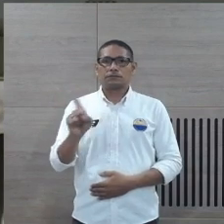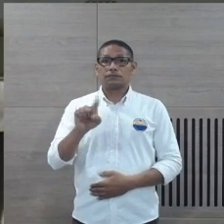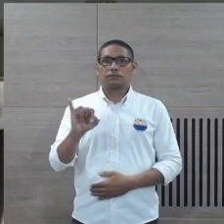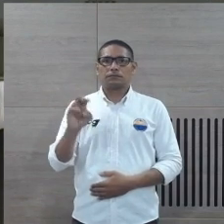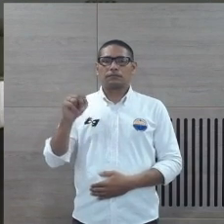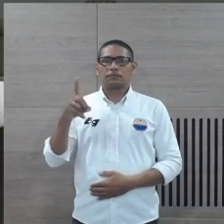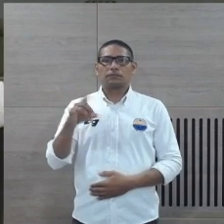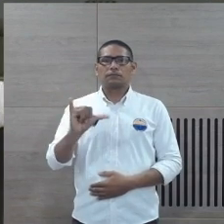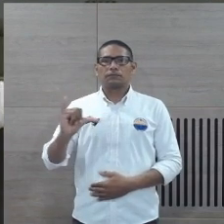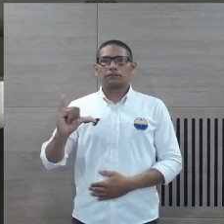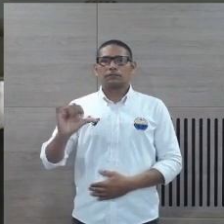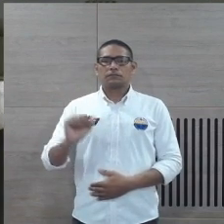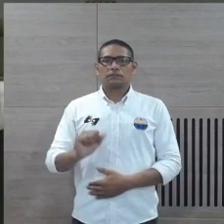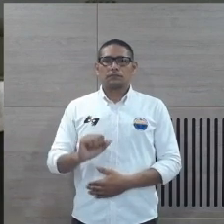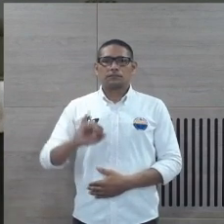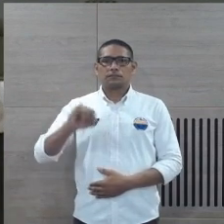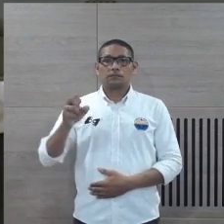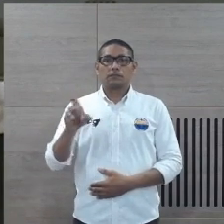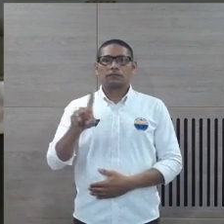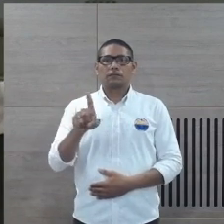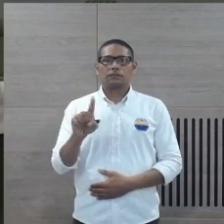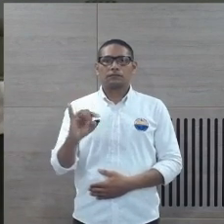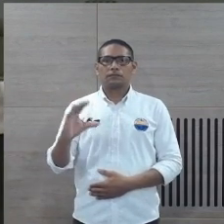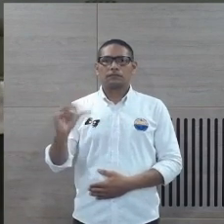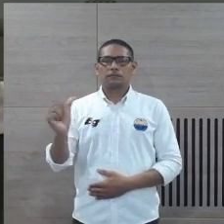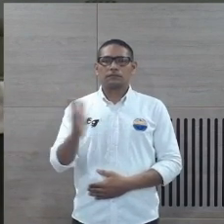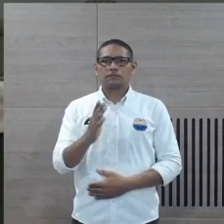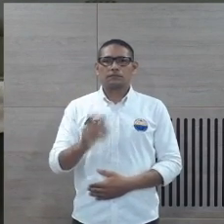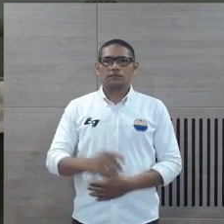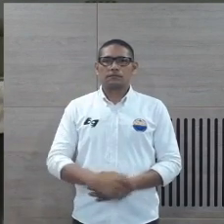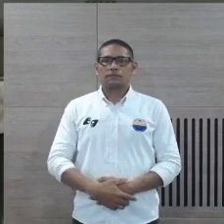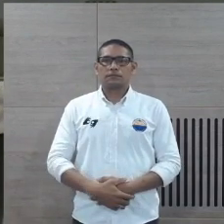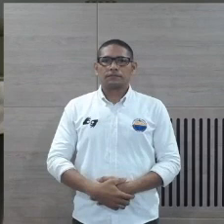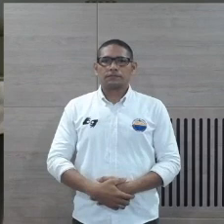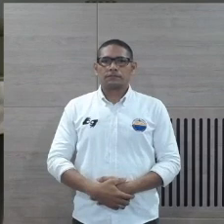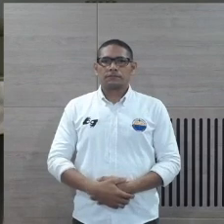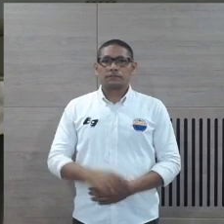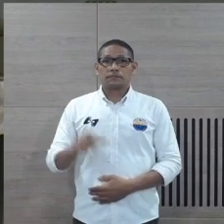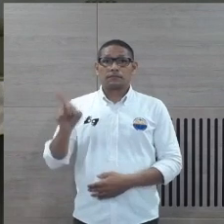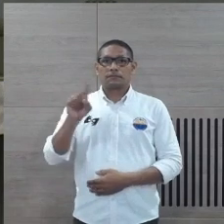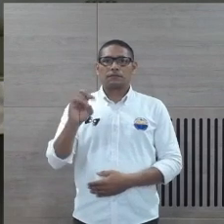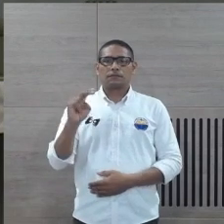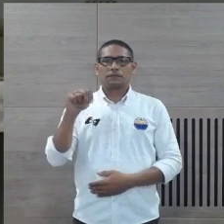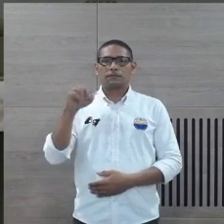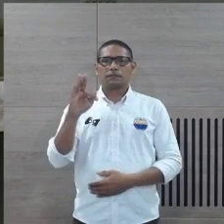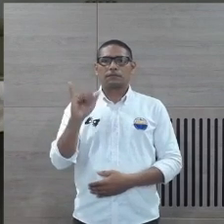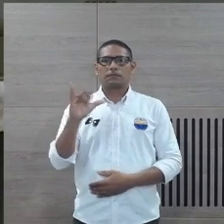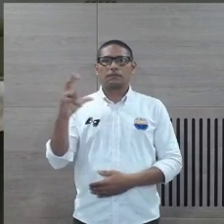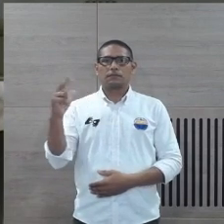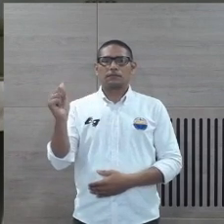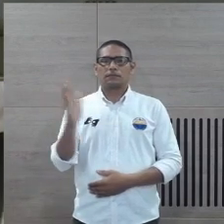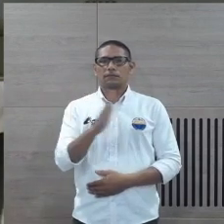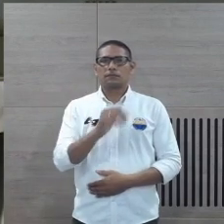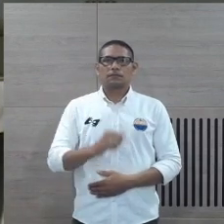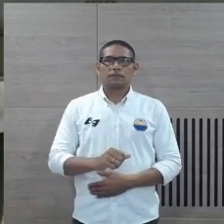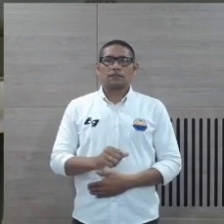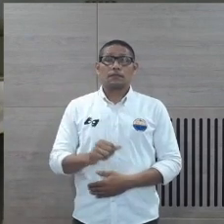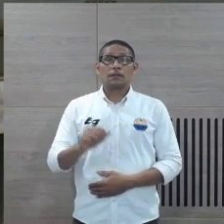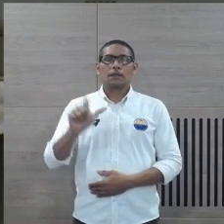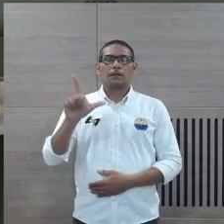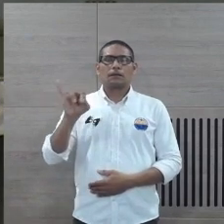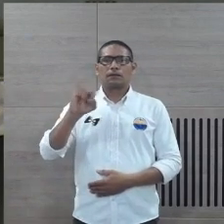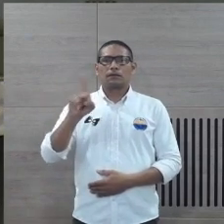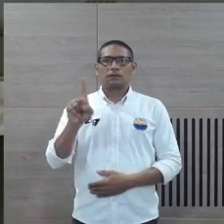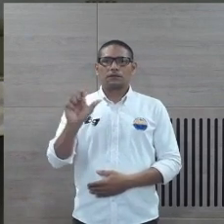Avendaño. Cintia Milena Quintana Fonseca. Lisa Jacqueline Roncayo Robles. Dailin Karina